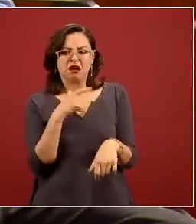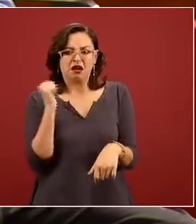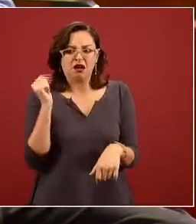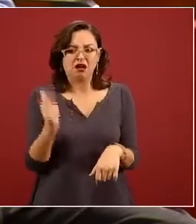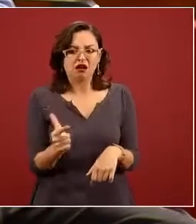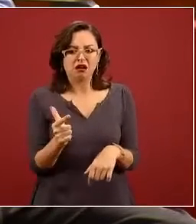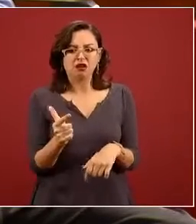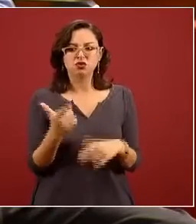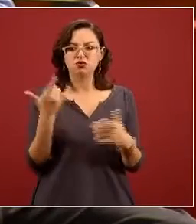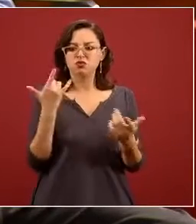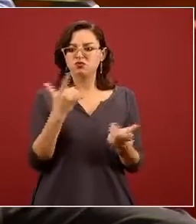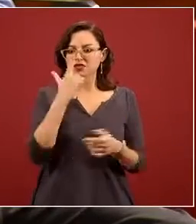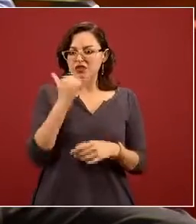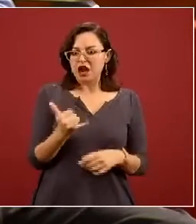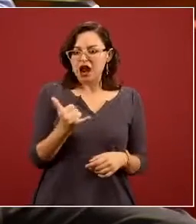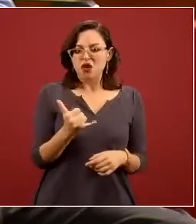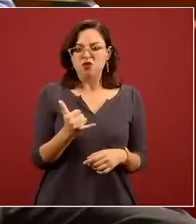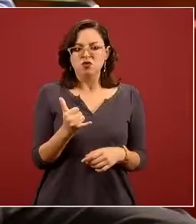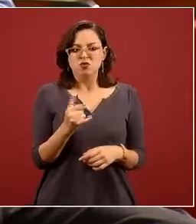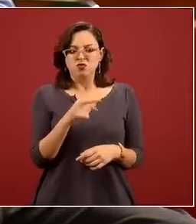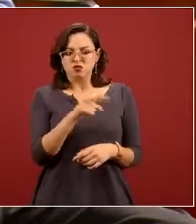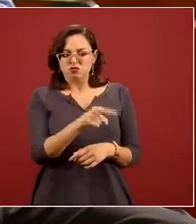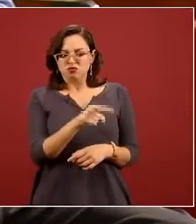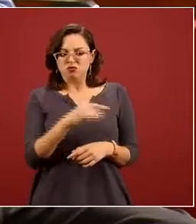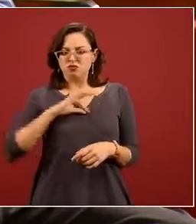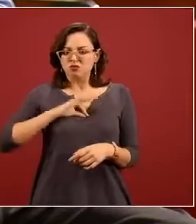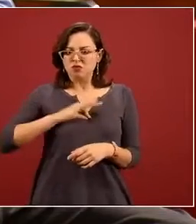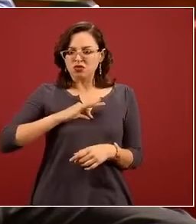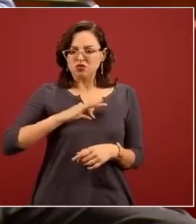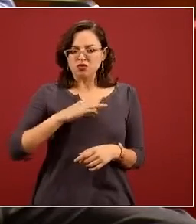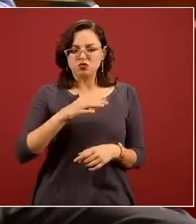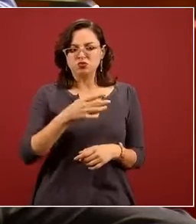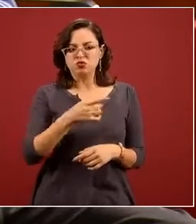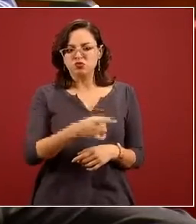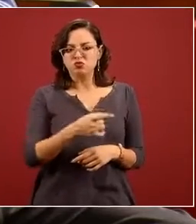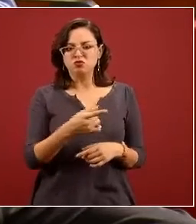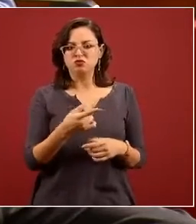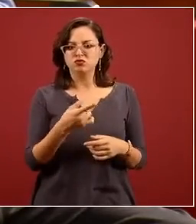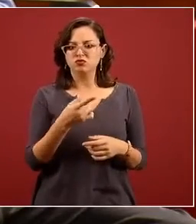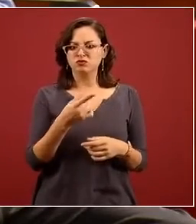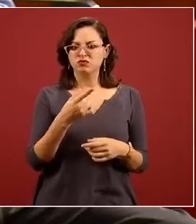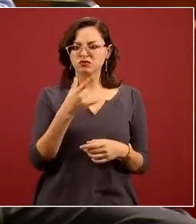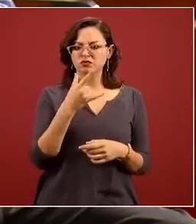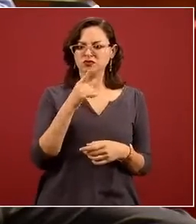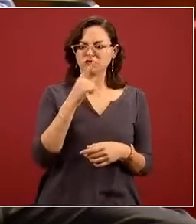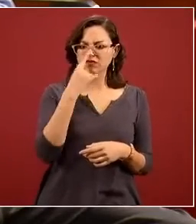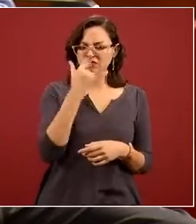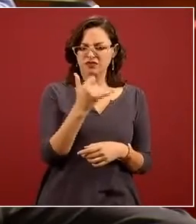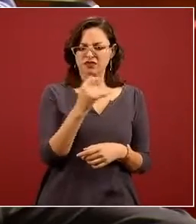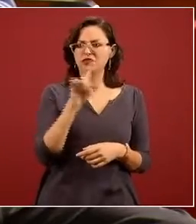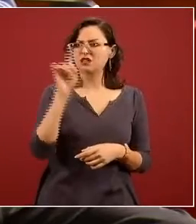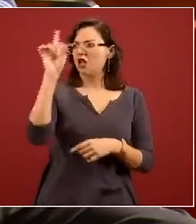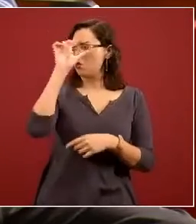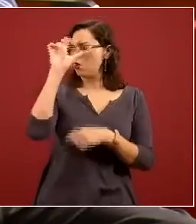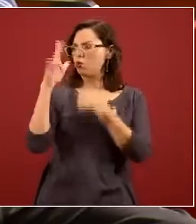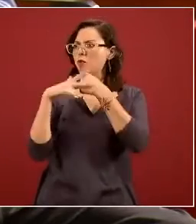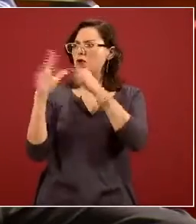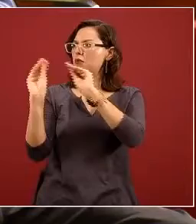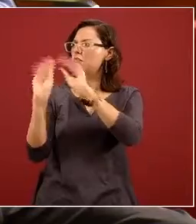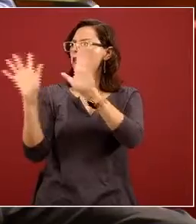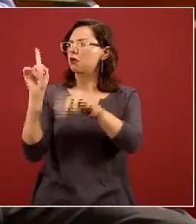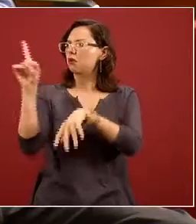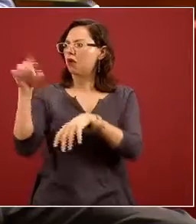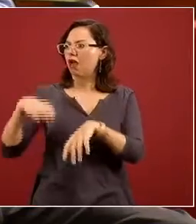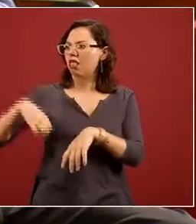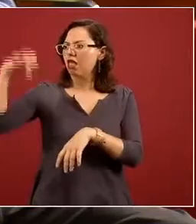de, no sé, comportamiento extraño de este virus en esta parte. En Europa estaba como muy claro que son personas mayores. Aquí